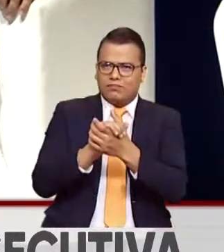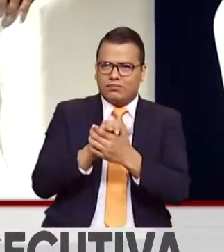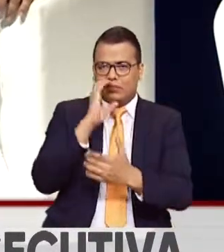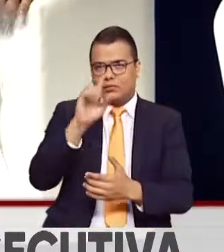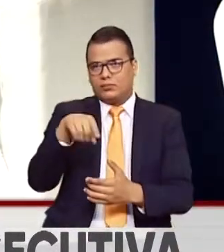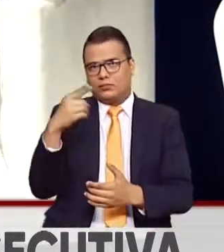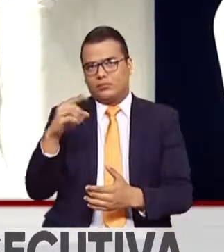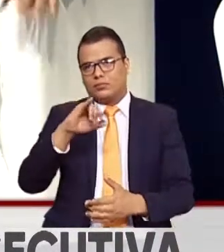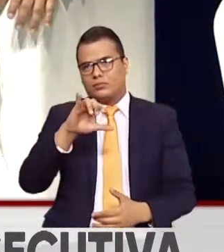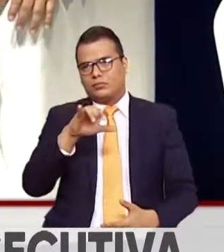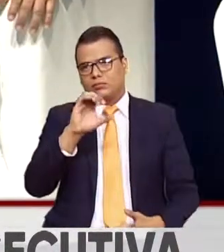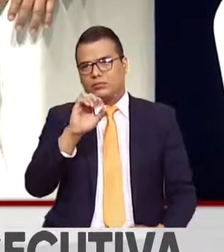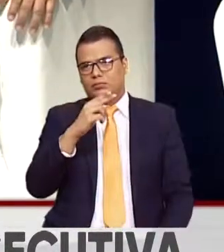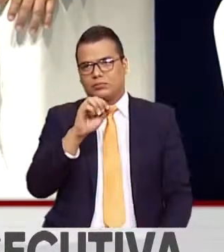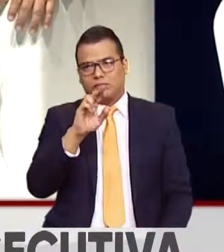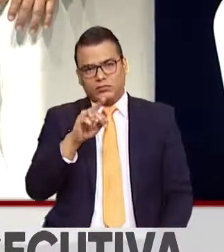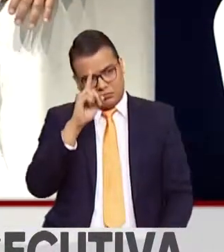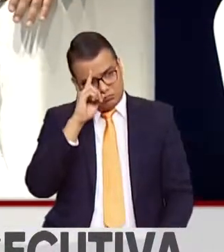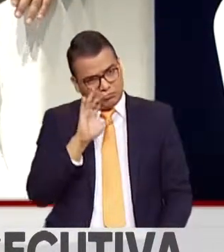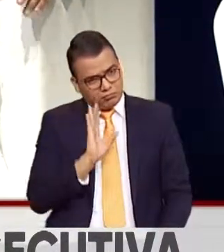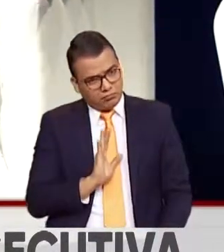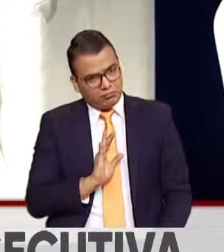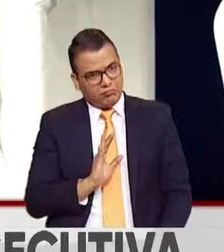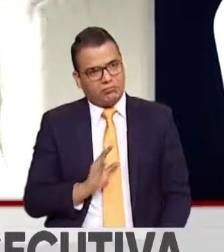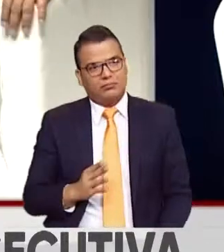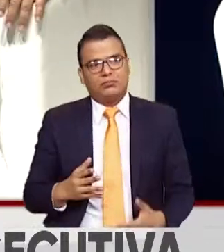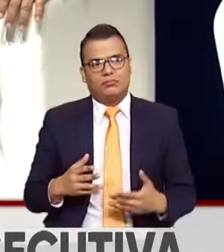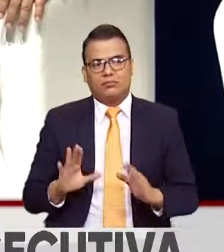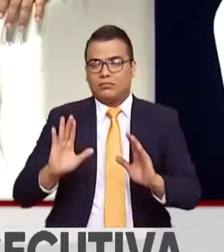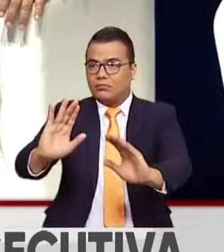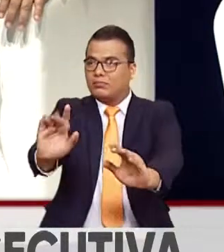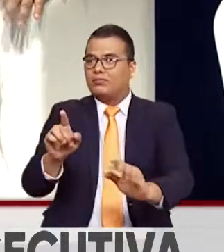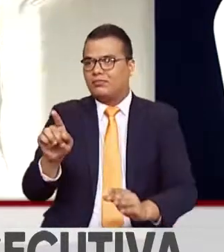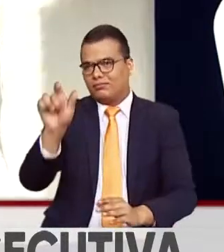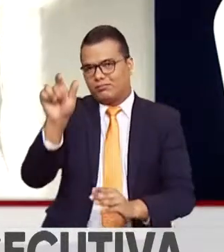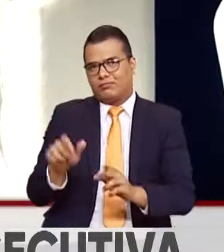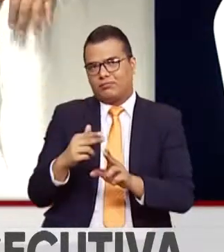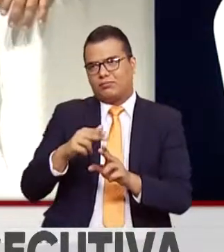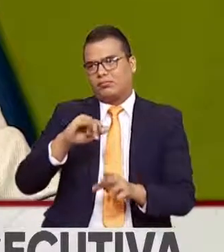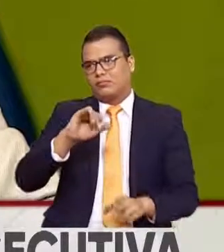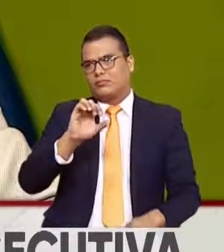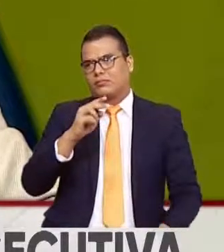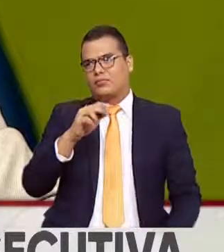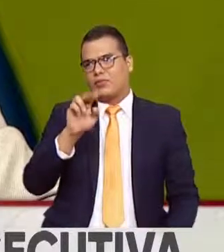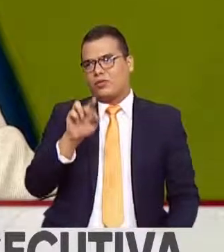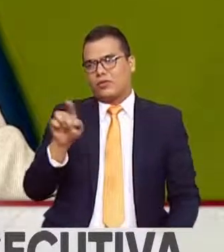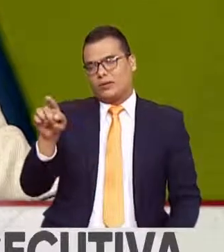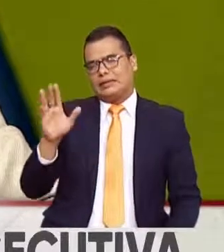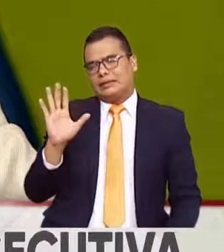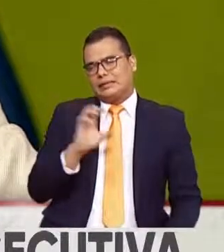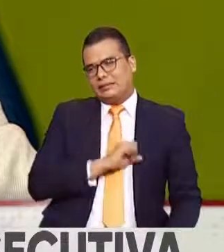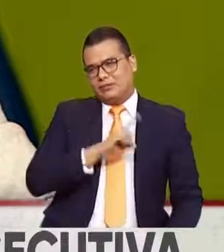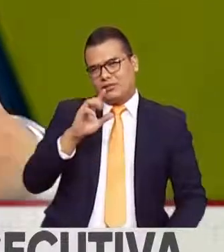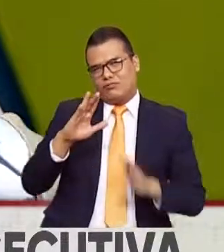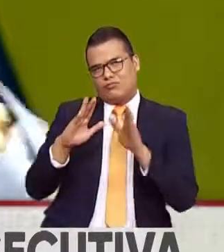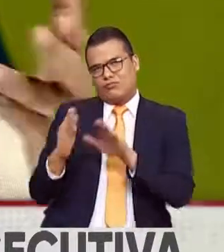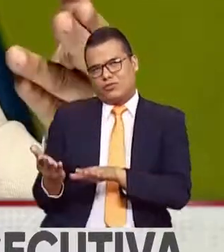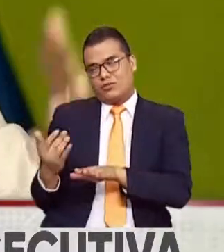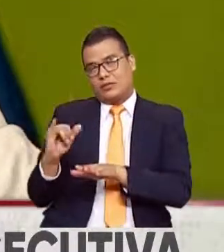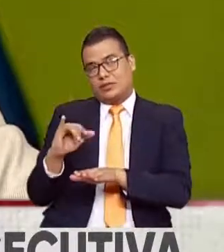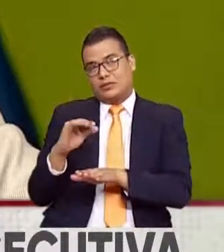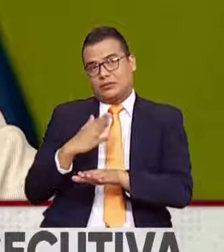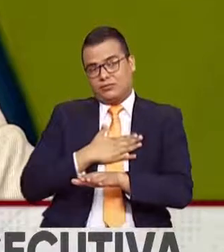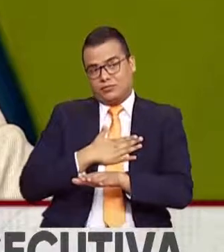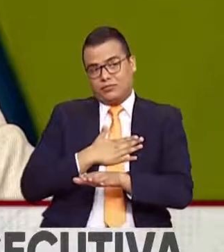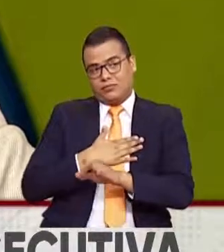cruyff sí de hecho es gracias a johan cruyff que ya no está con nosotros y que lo echamos mucho de menos al título